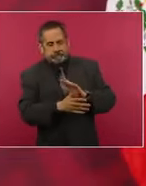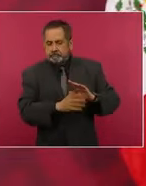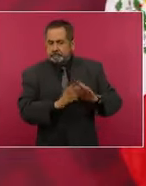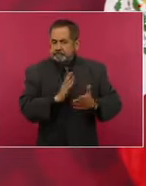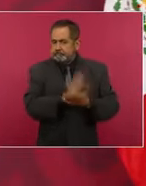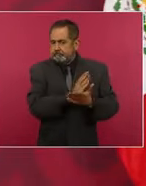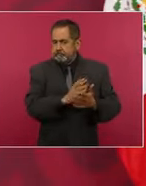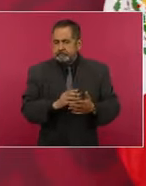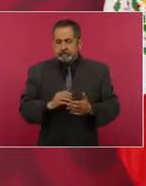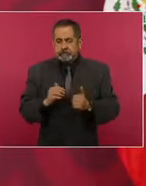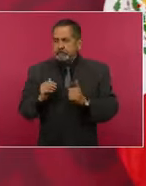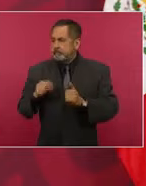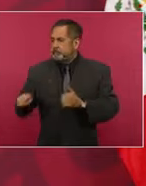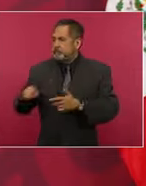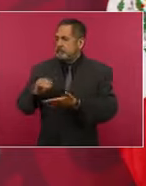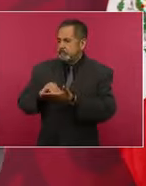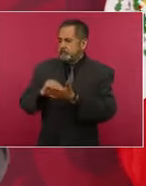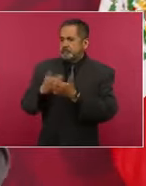no se llevaron,